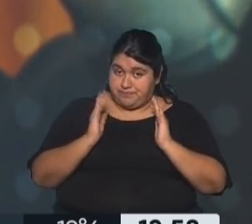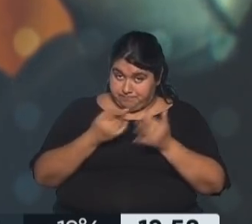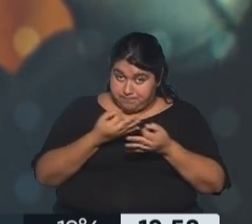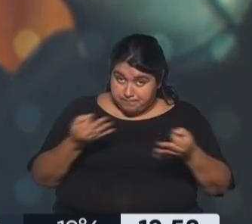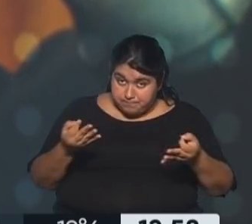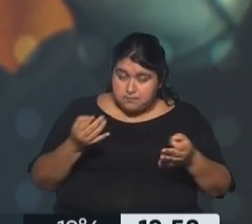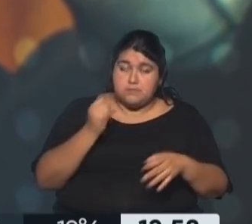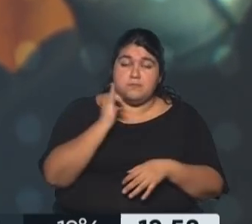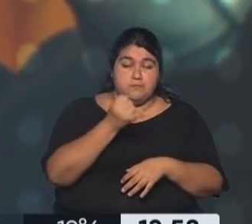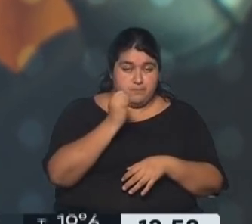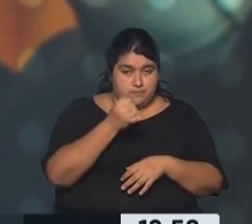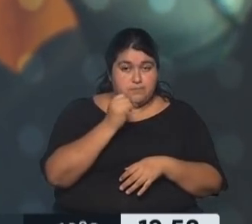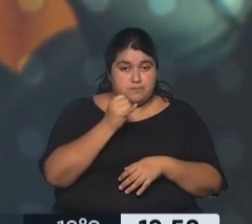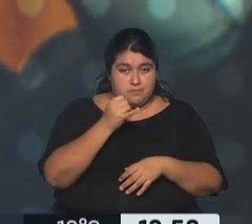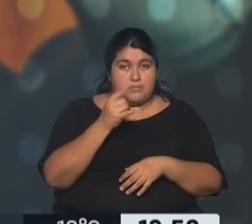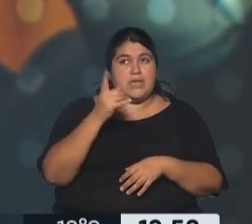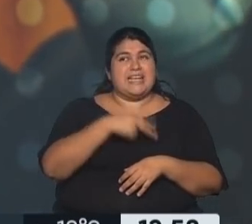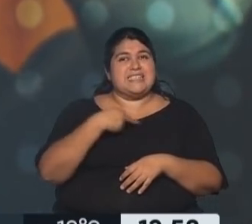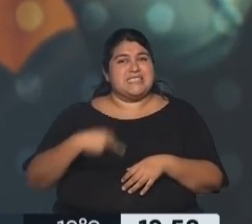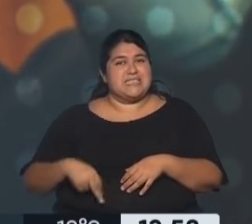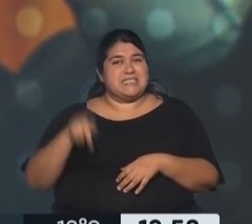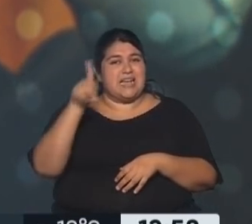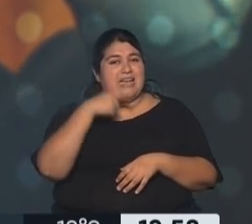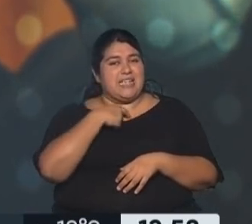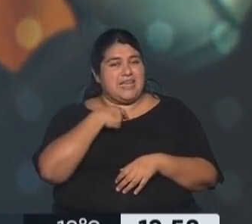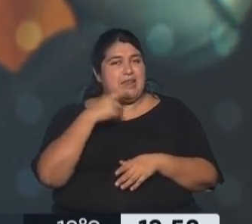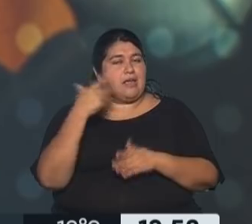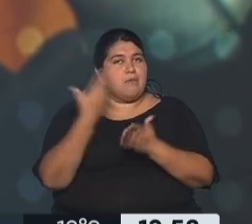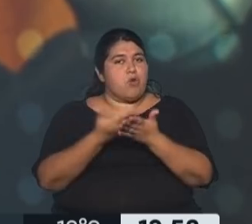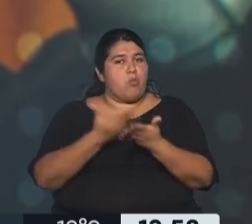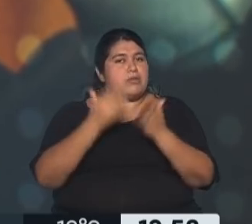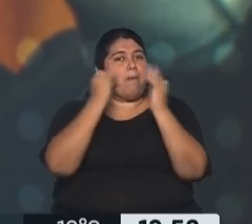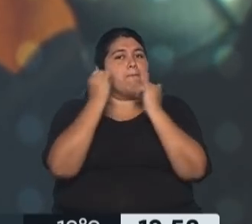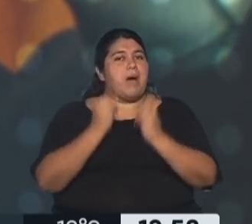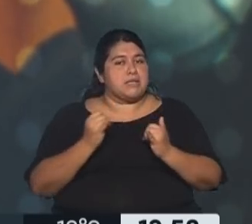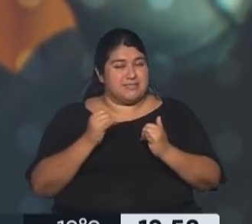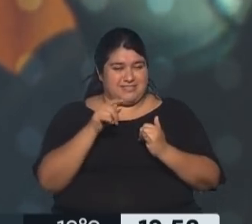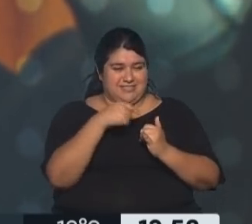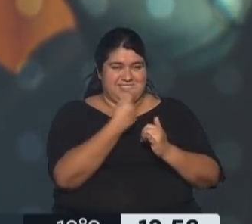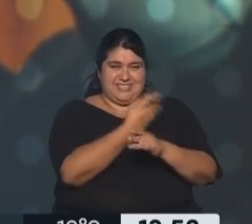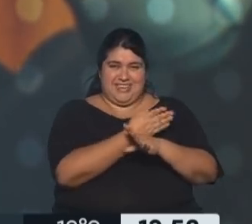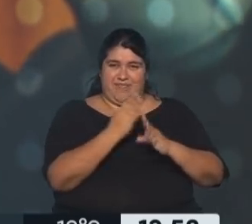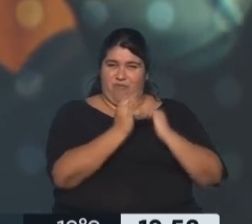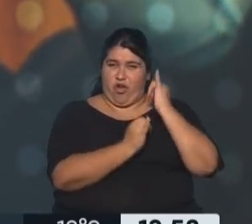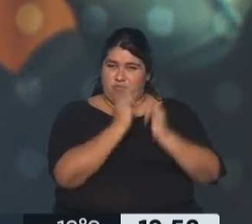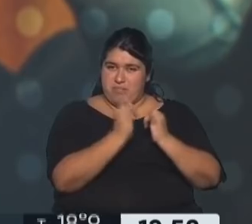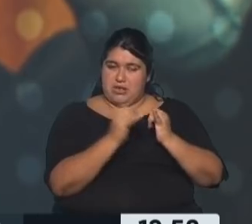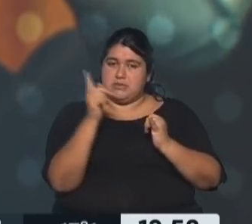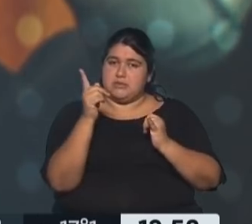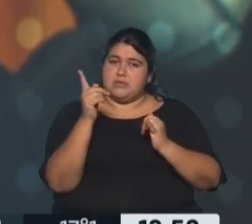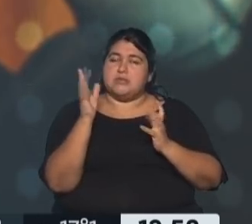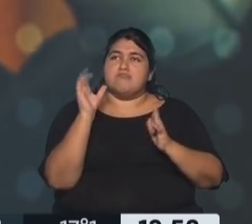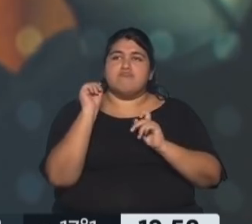Así es, y por otro lado, una China planteando que quiere la paz, ¿no? Veíamos en el informe esta postura que a veces es tomada